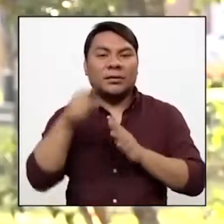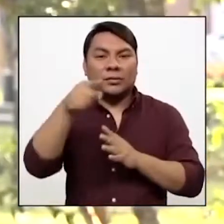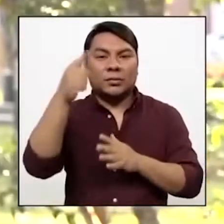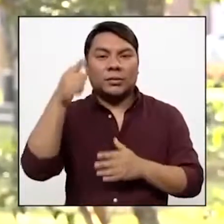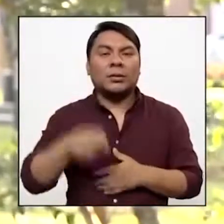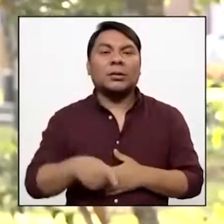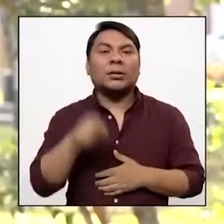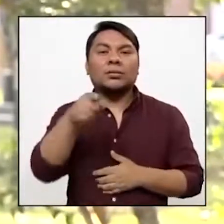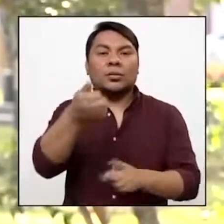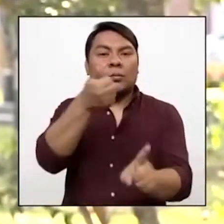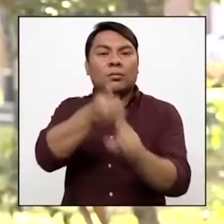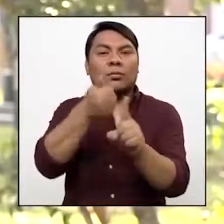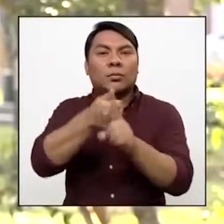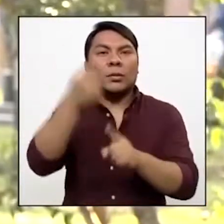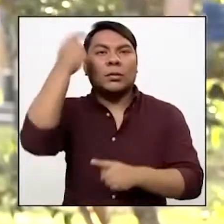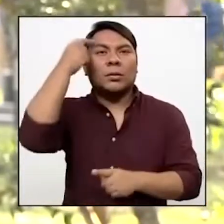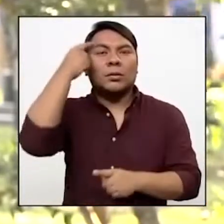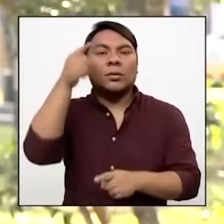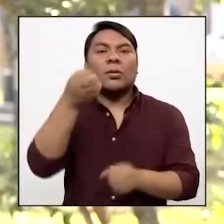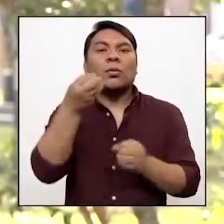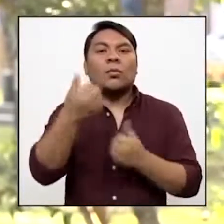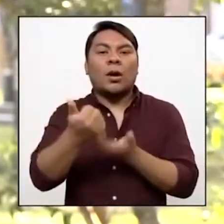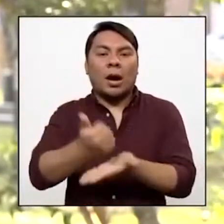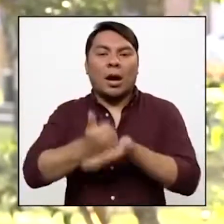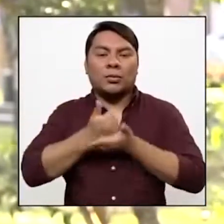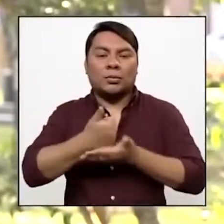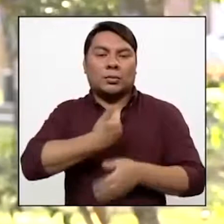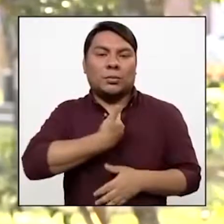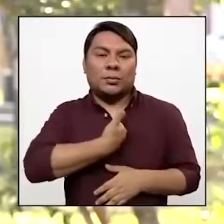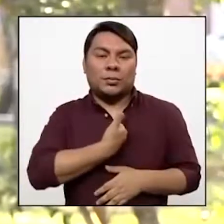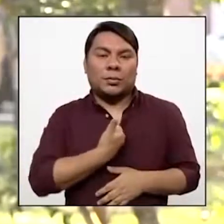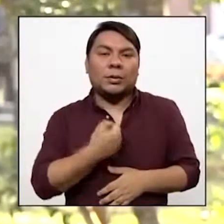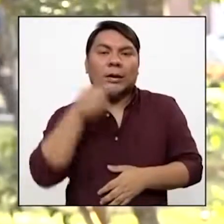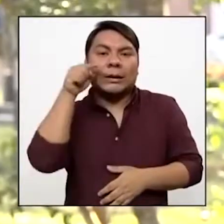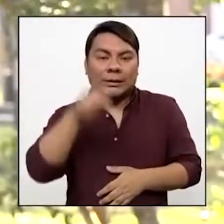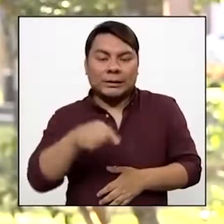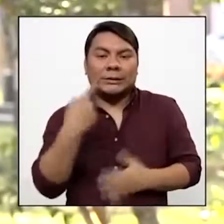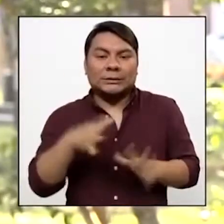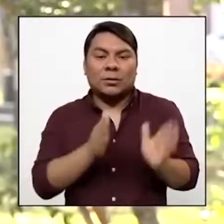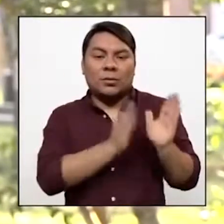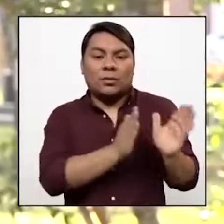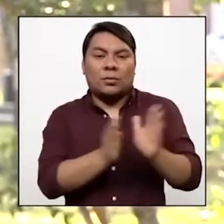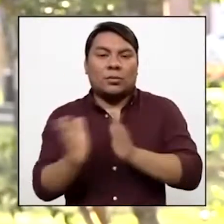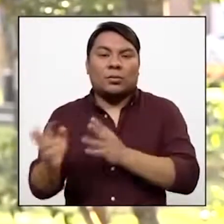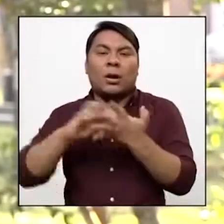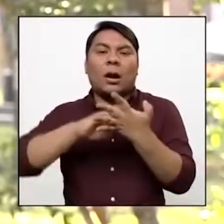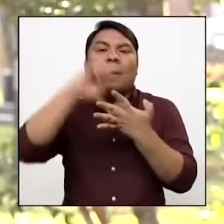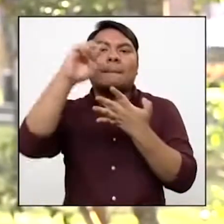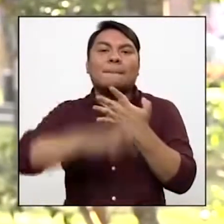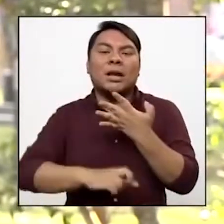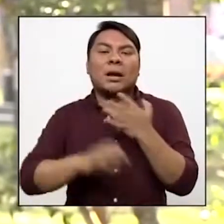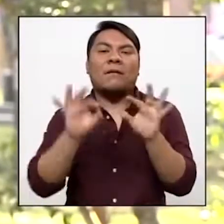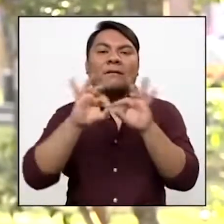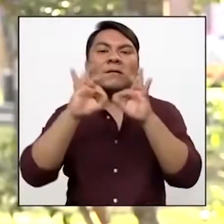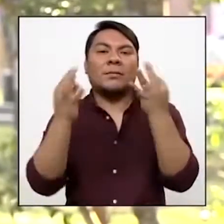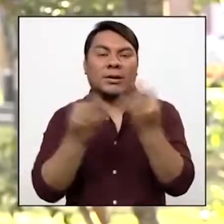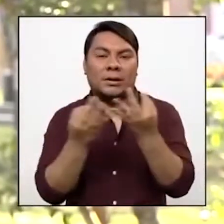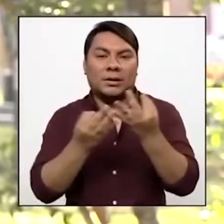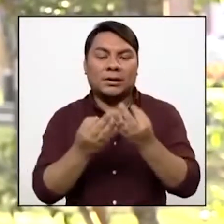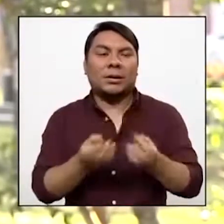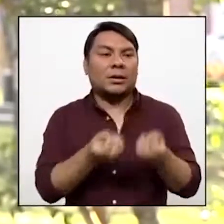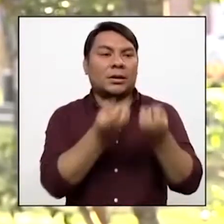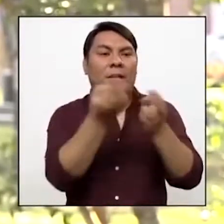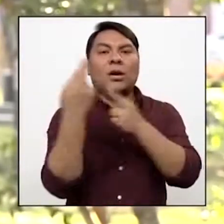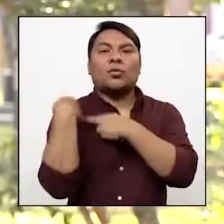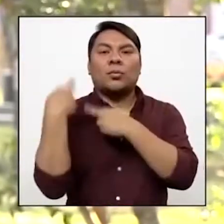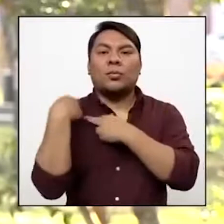generar nuestra propia autoayuda. Entonces, basados en eso, tenemos que organizar un plan familiar en donde asignemos